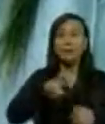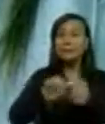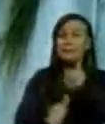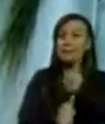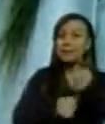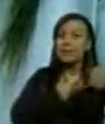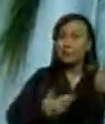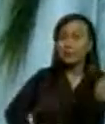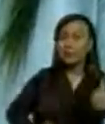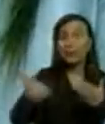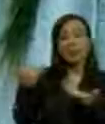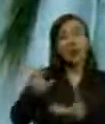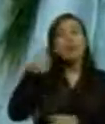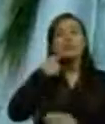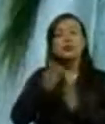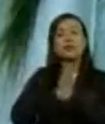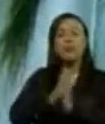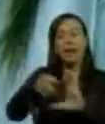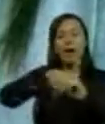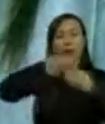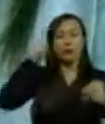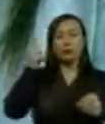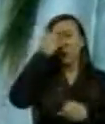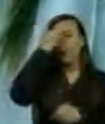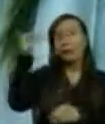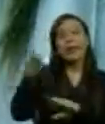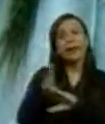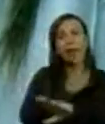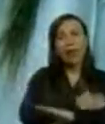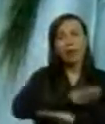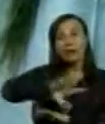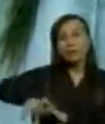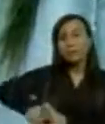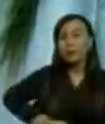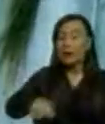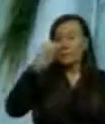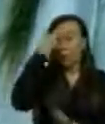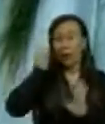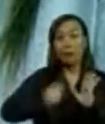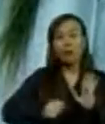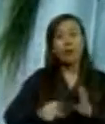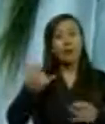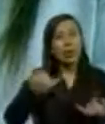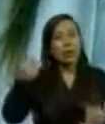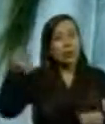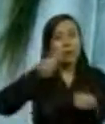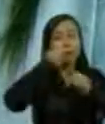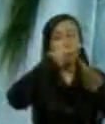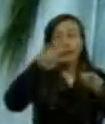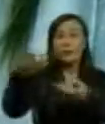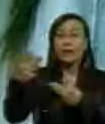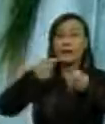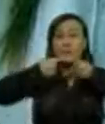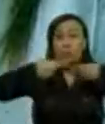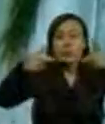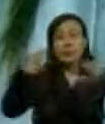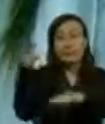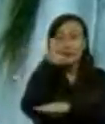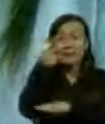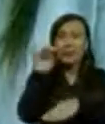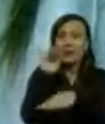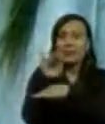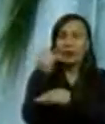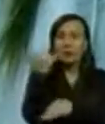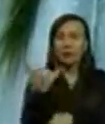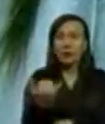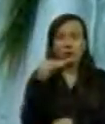su contra de supuestos cobros de diezmos cuando fue legisladora. Vicuña hizo el anuncio mediante un video que se hizo público la tarde de